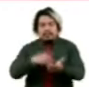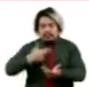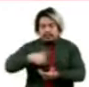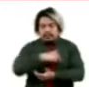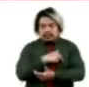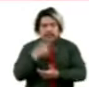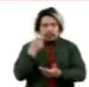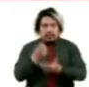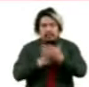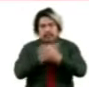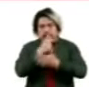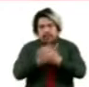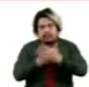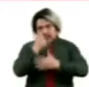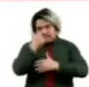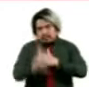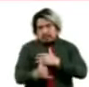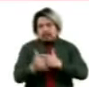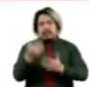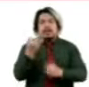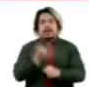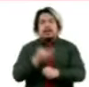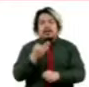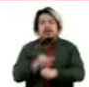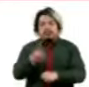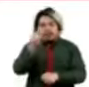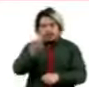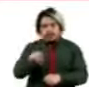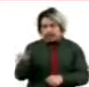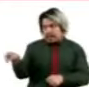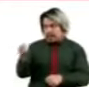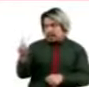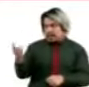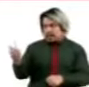traen Rosa Isela, Luis Humberto, y por eso pues nuestro mayor agradecimiento para construir.